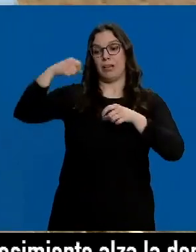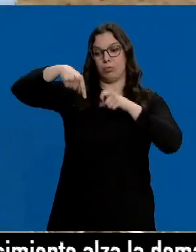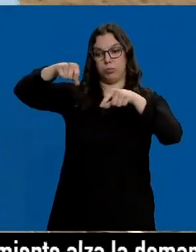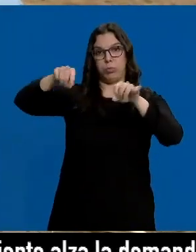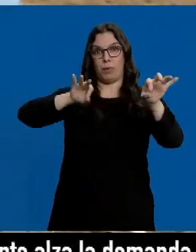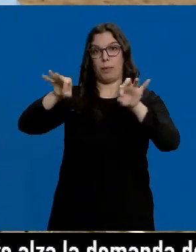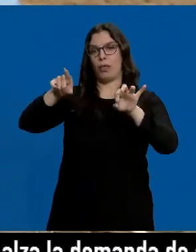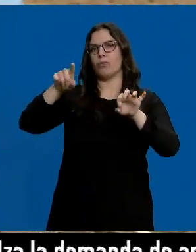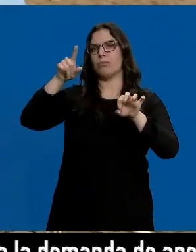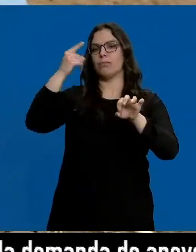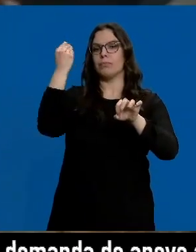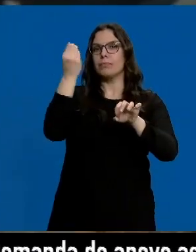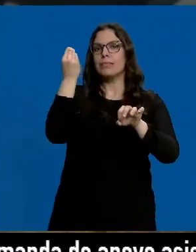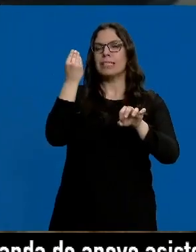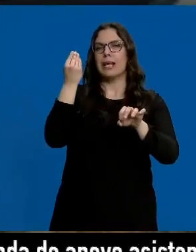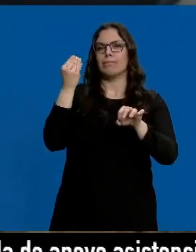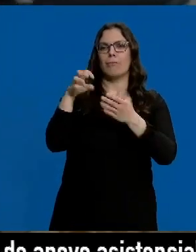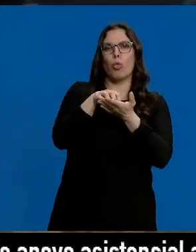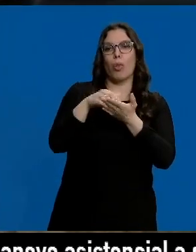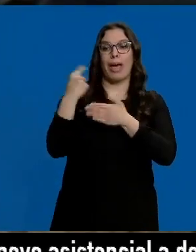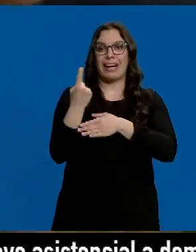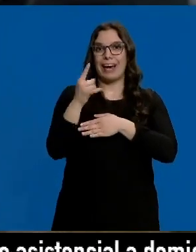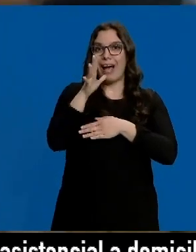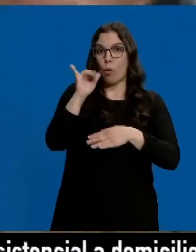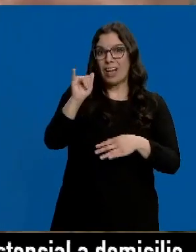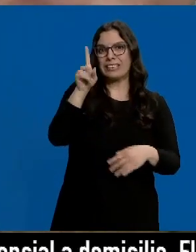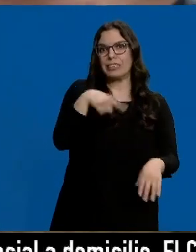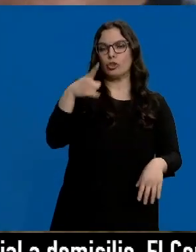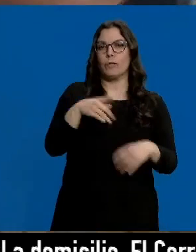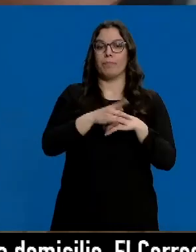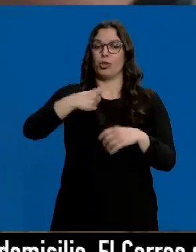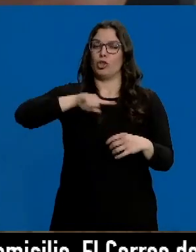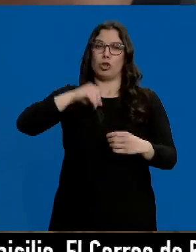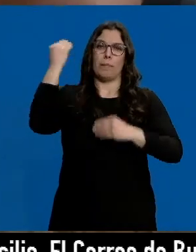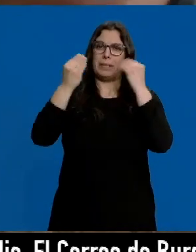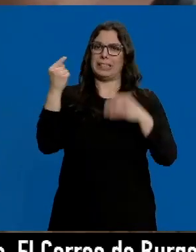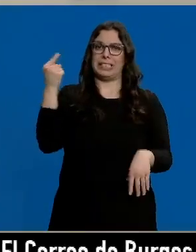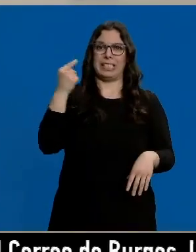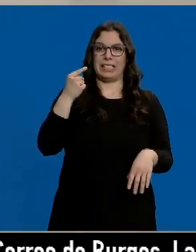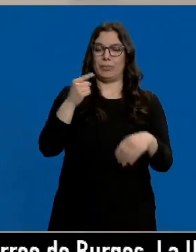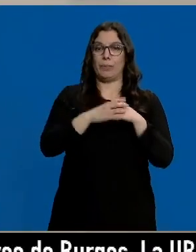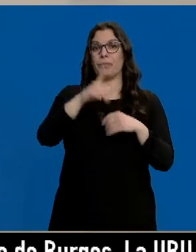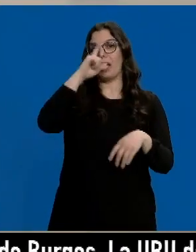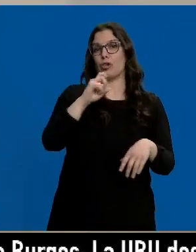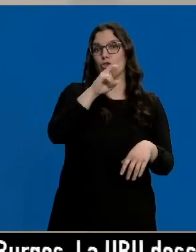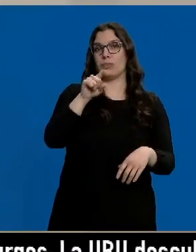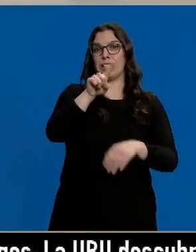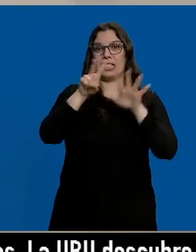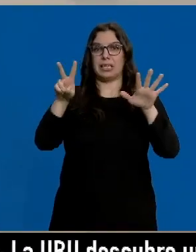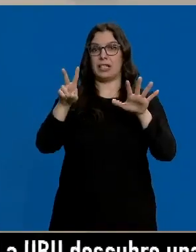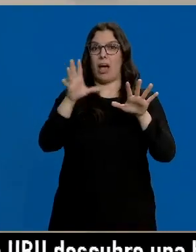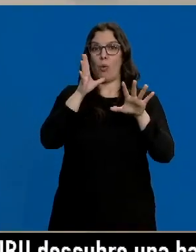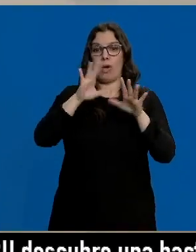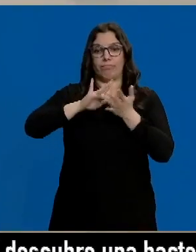enfrentan a una campaña de riego incierta. Tenemos que ser pesimistas. En el 2017 cerraron, se acabó el